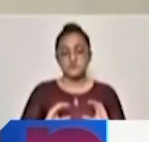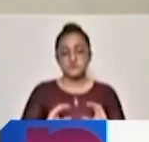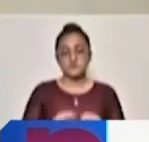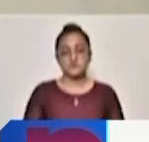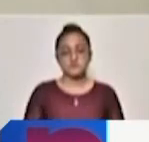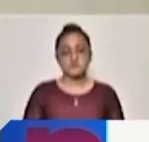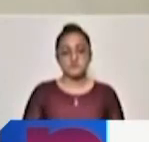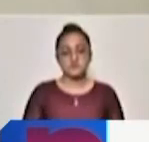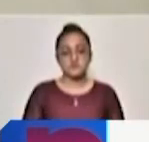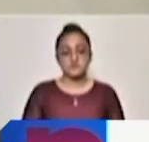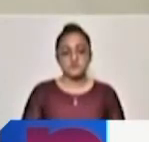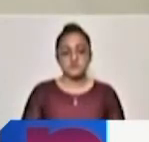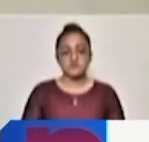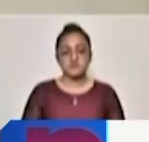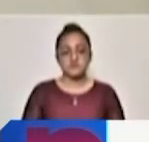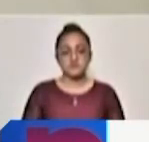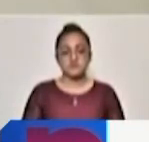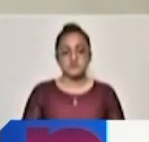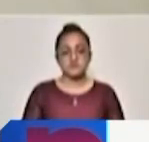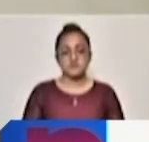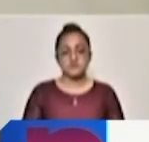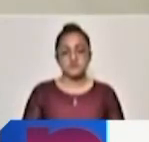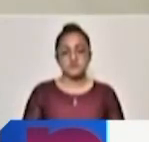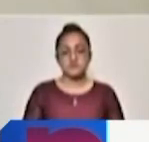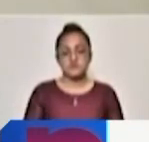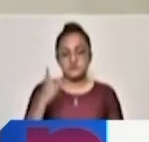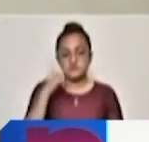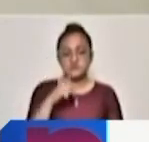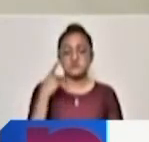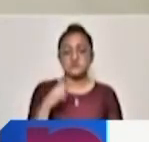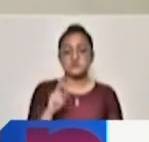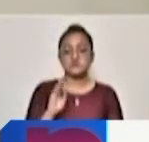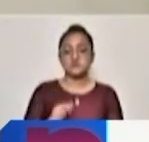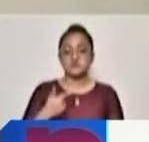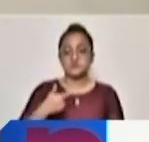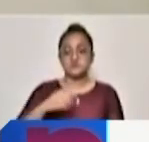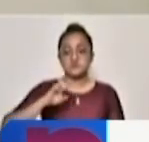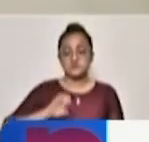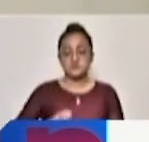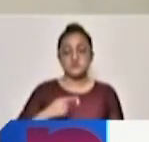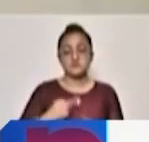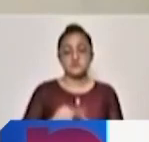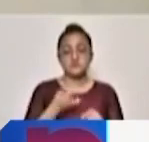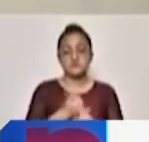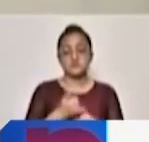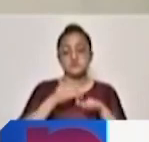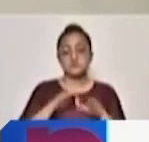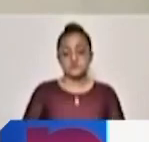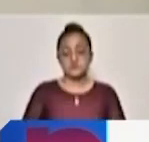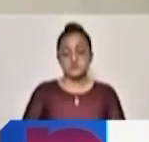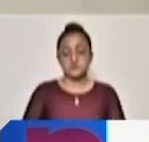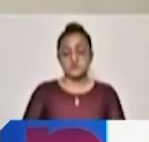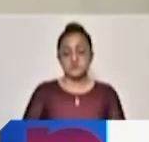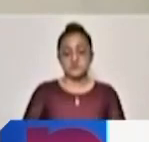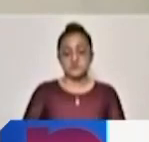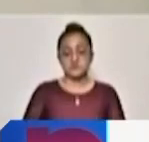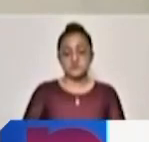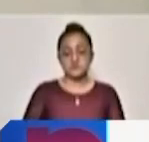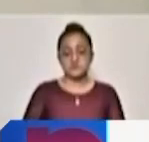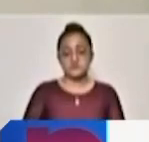muy cuidadosos, para que sea la propia Fiscalía la que informe